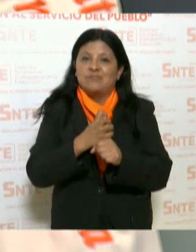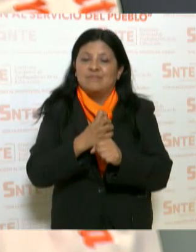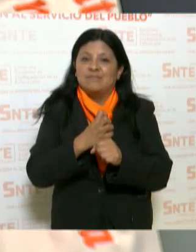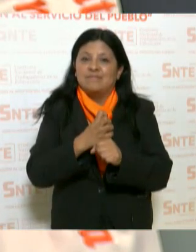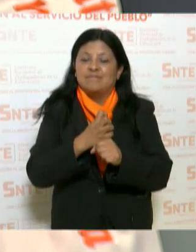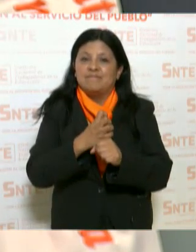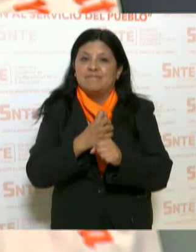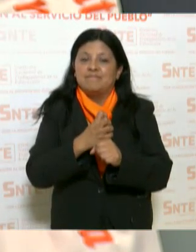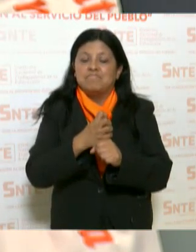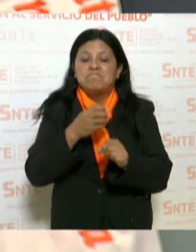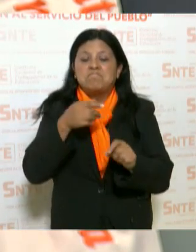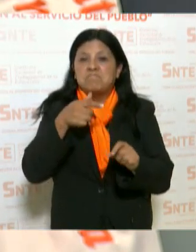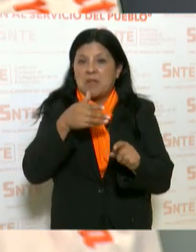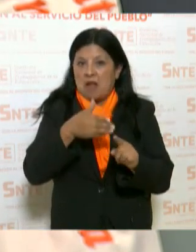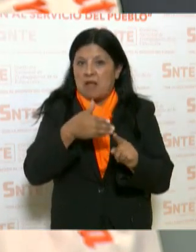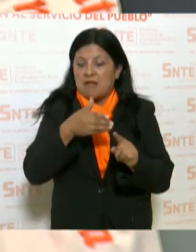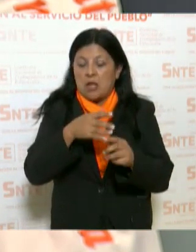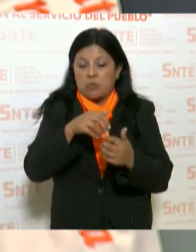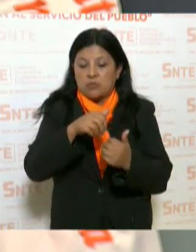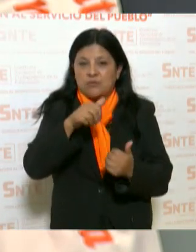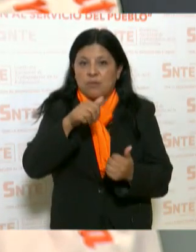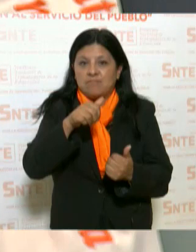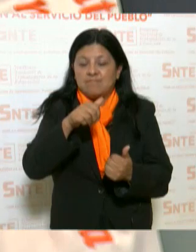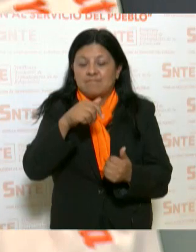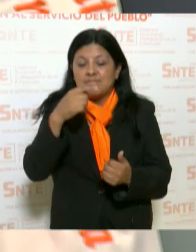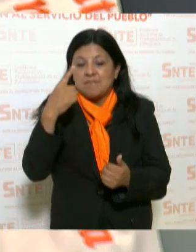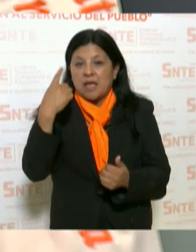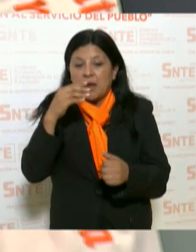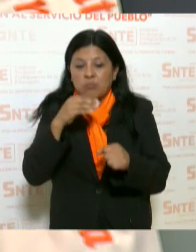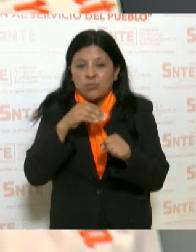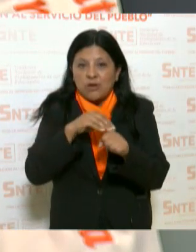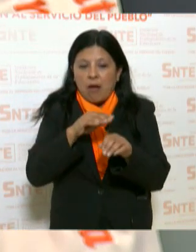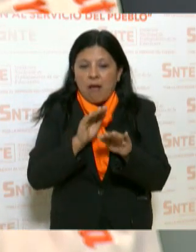para establecer la educación pública